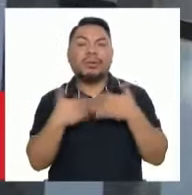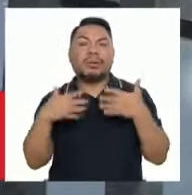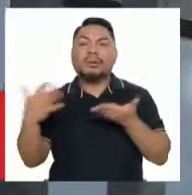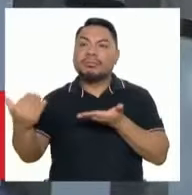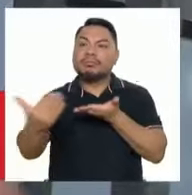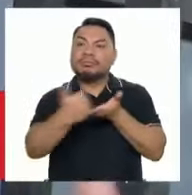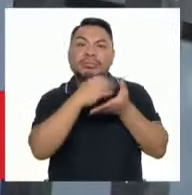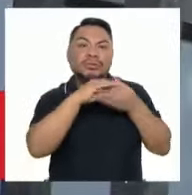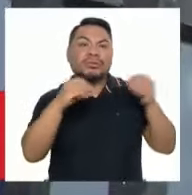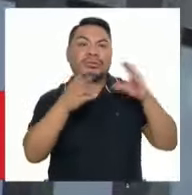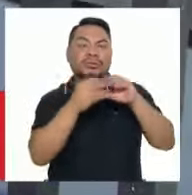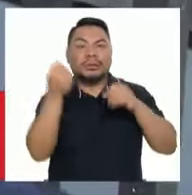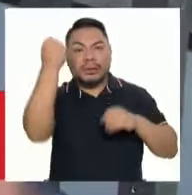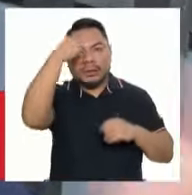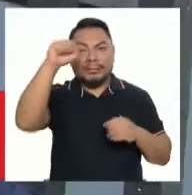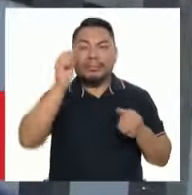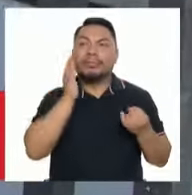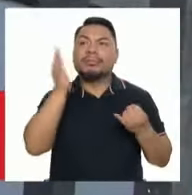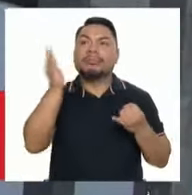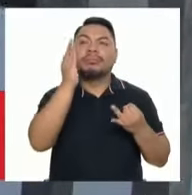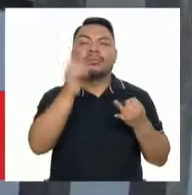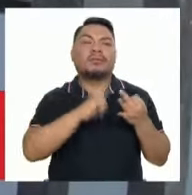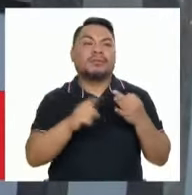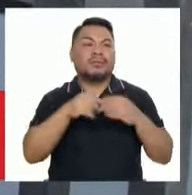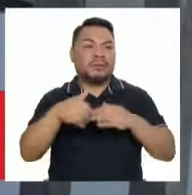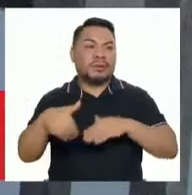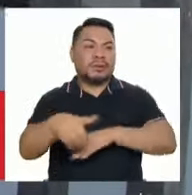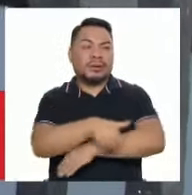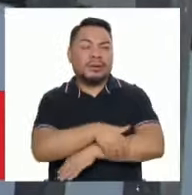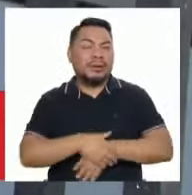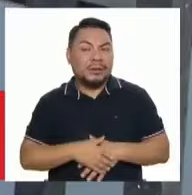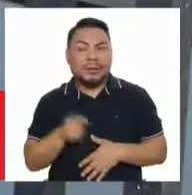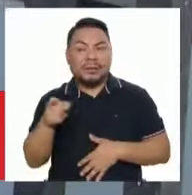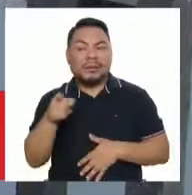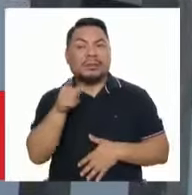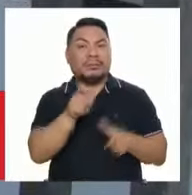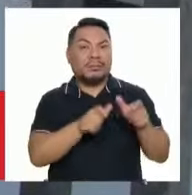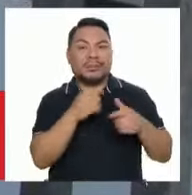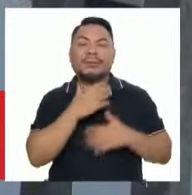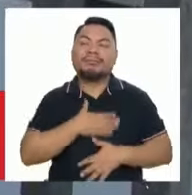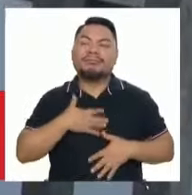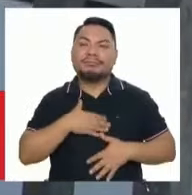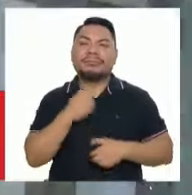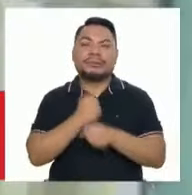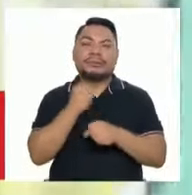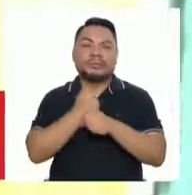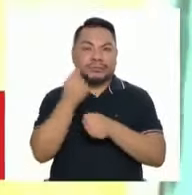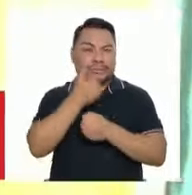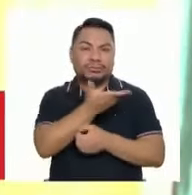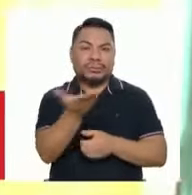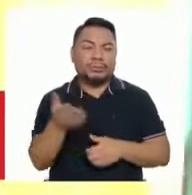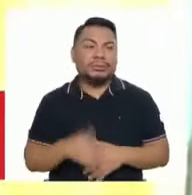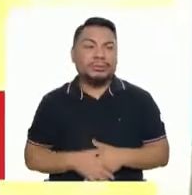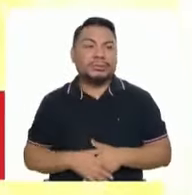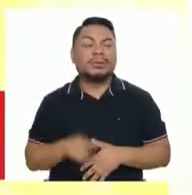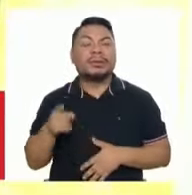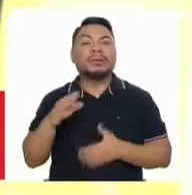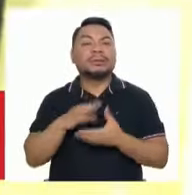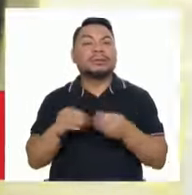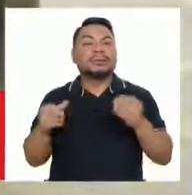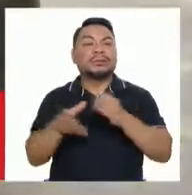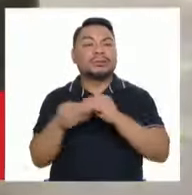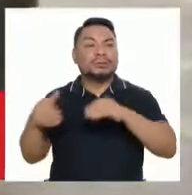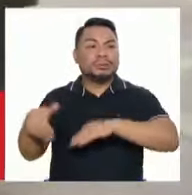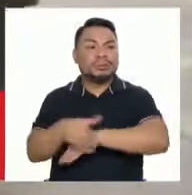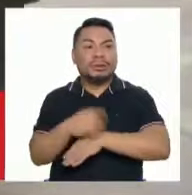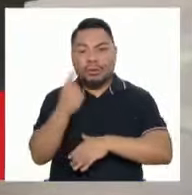hemos recogido en nuestros viajes, en los recorridos por las calles y que ellos puedan disfrutar del trabajo que venimos haciendo para ellos. Las crónicas urbanas,